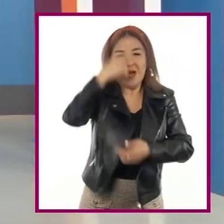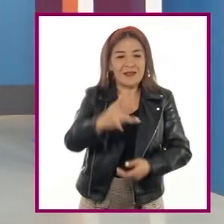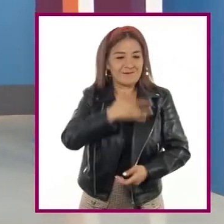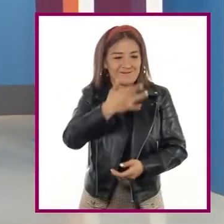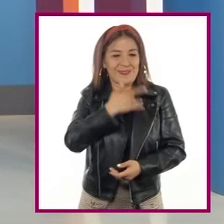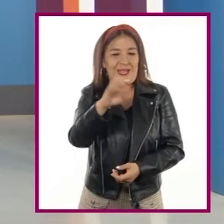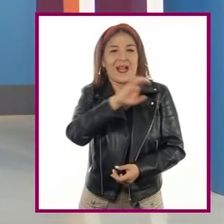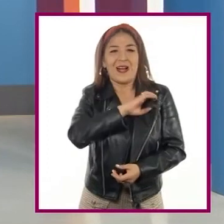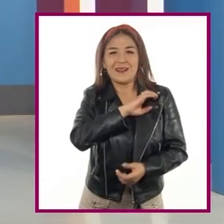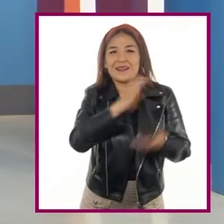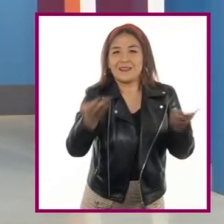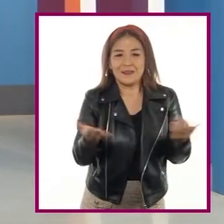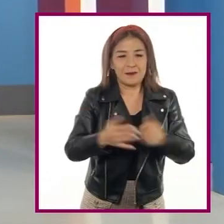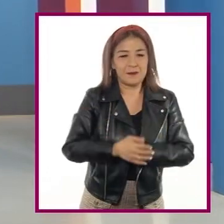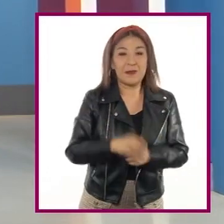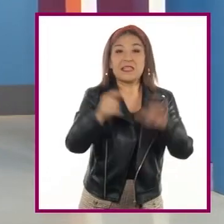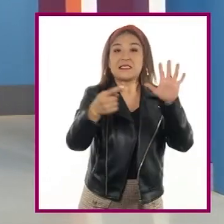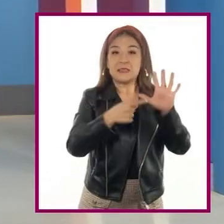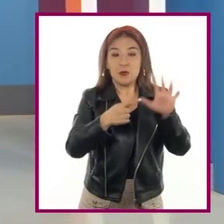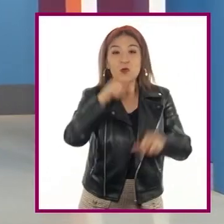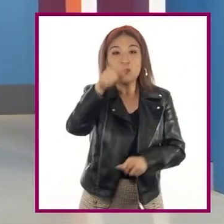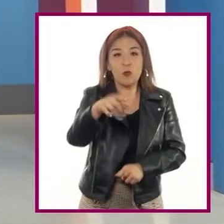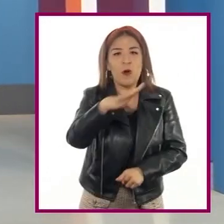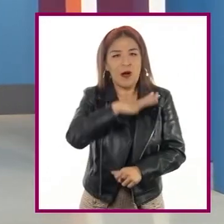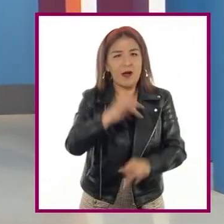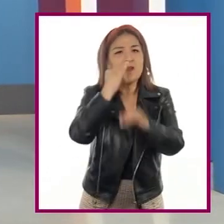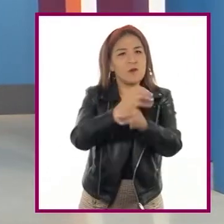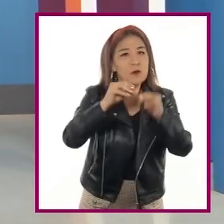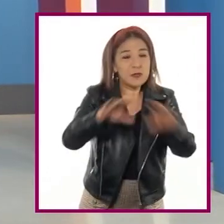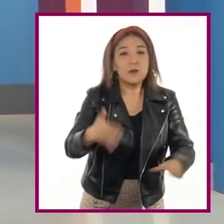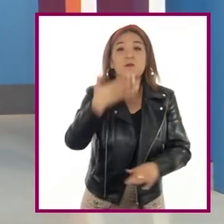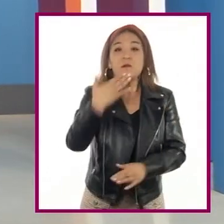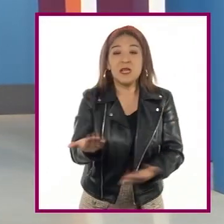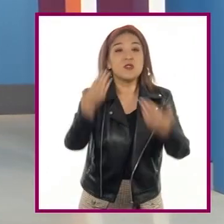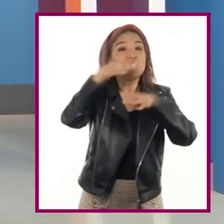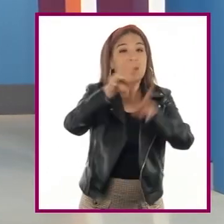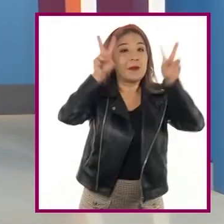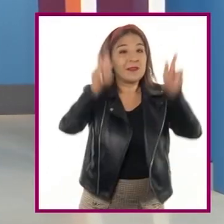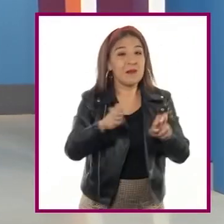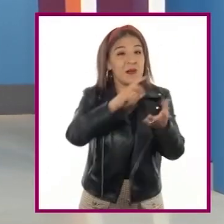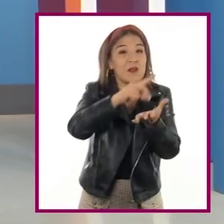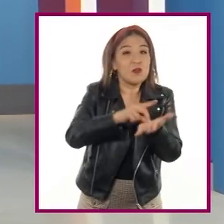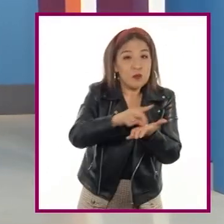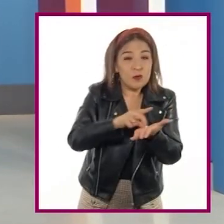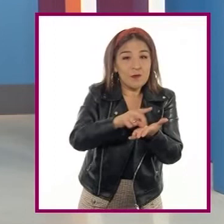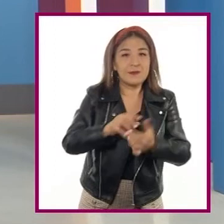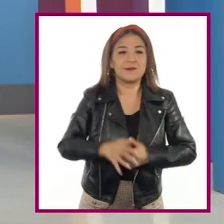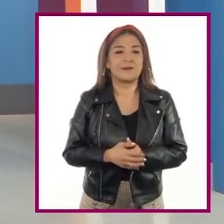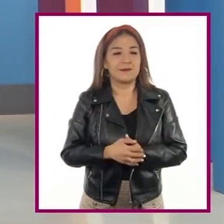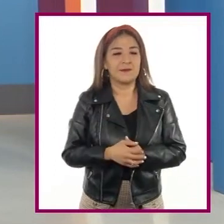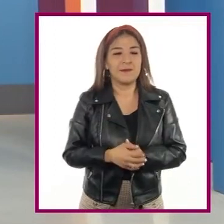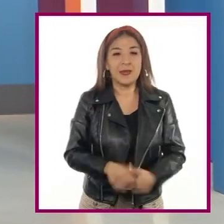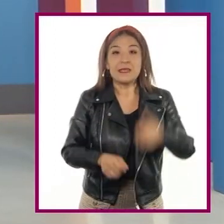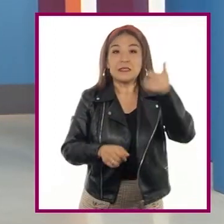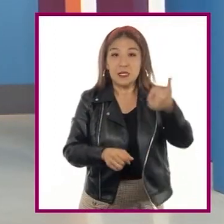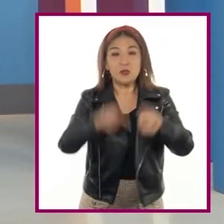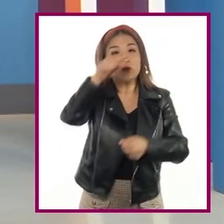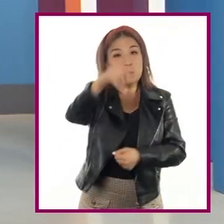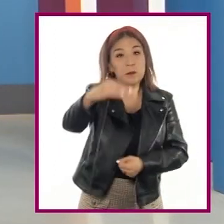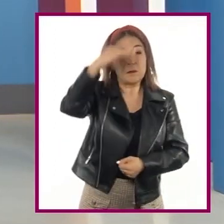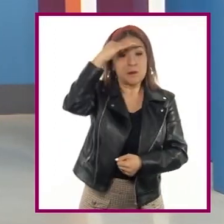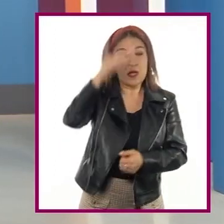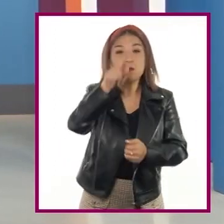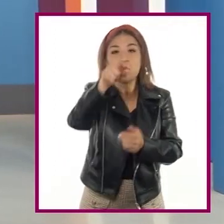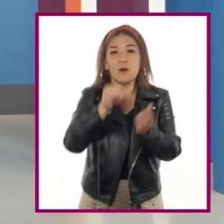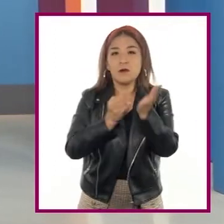Número 5. ¿Cuentan con información suficiente sobre las adicciones? Número 6. ¿Deciden considerando